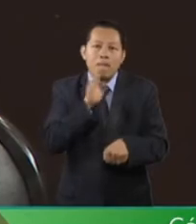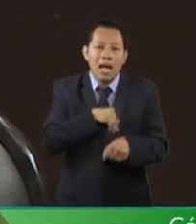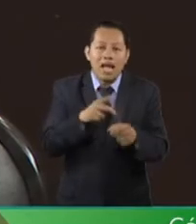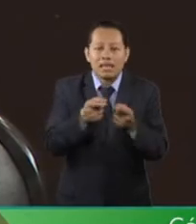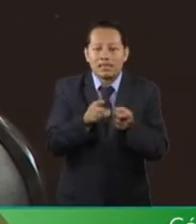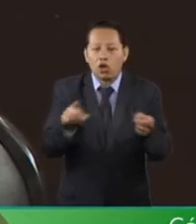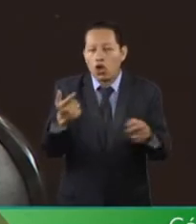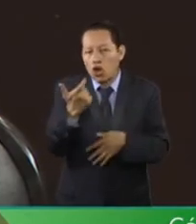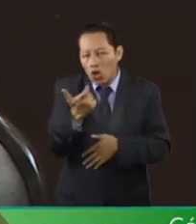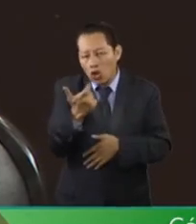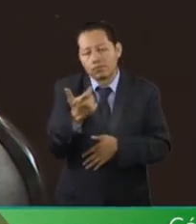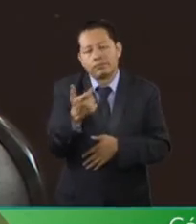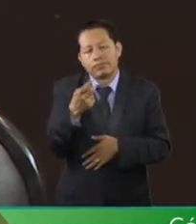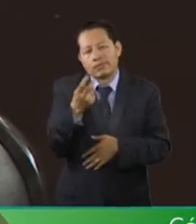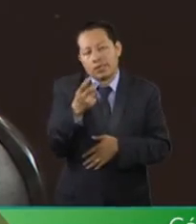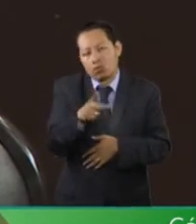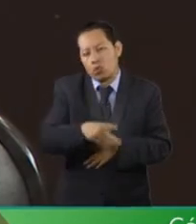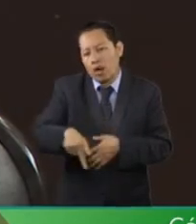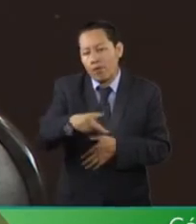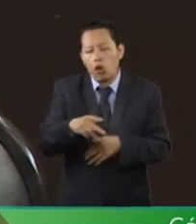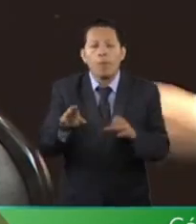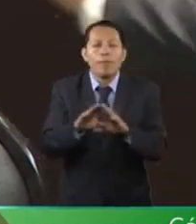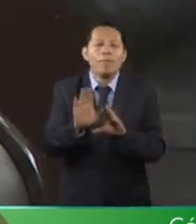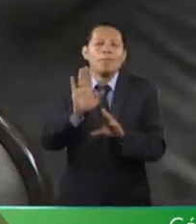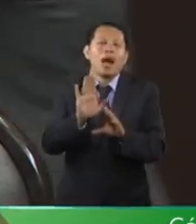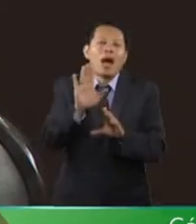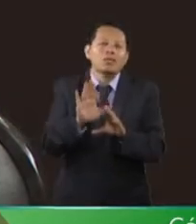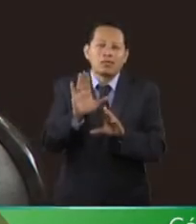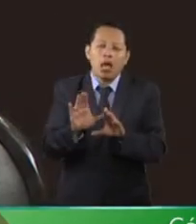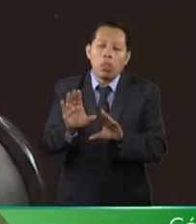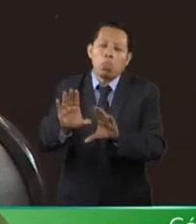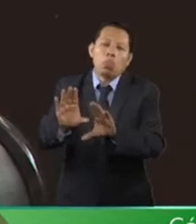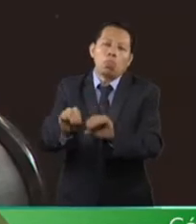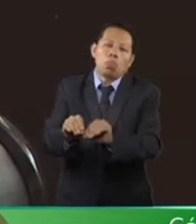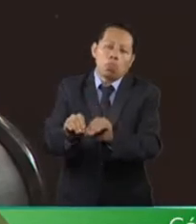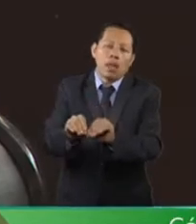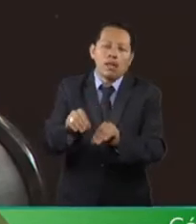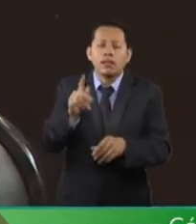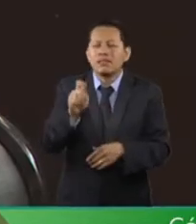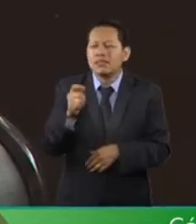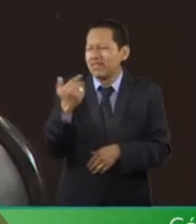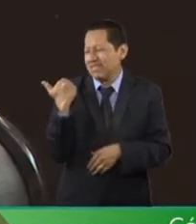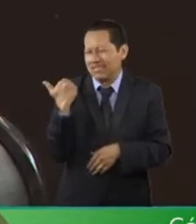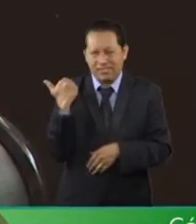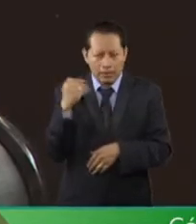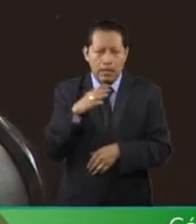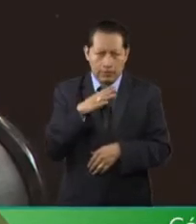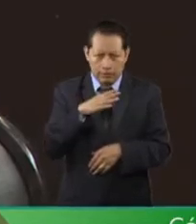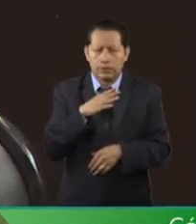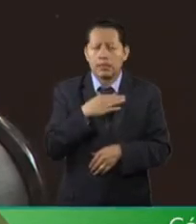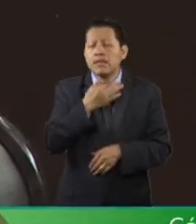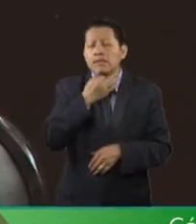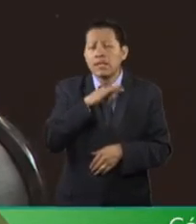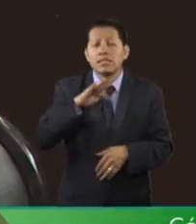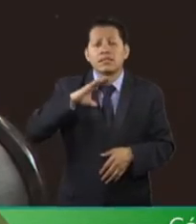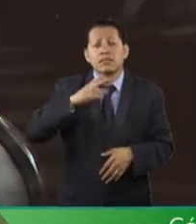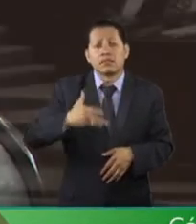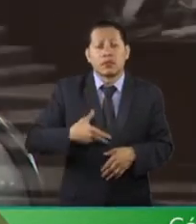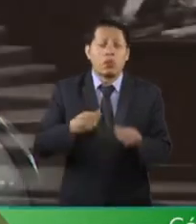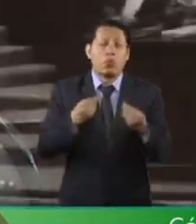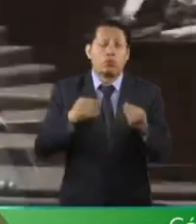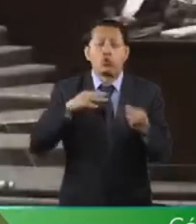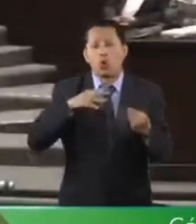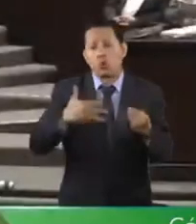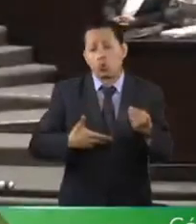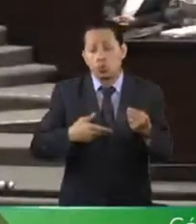y callamos las voces de estos pueblos. Hace unos días celebramos nuestra independencia con mucho orgullo, con mucho nacionalismo, con mucho